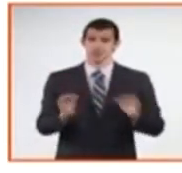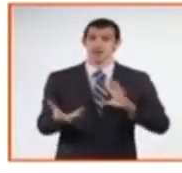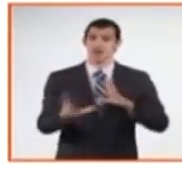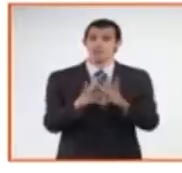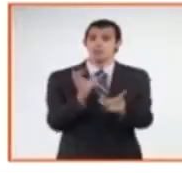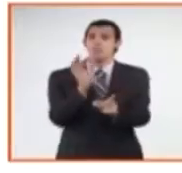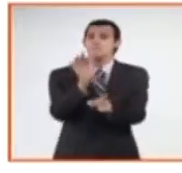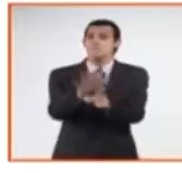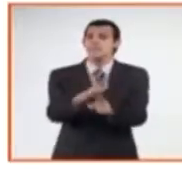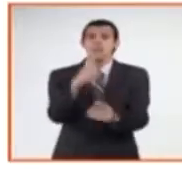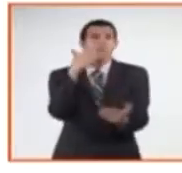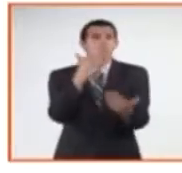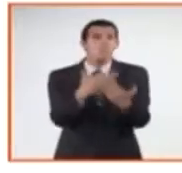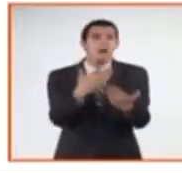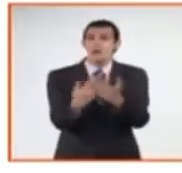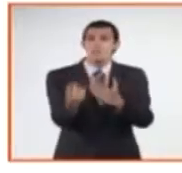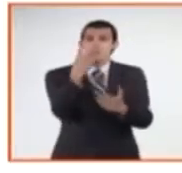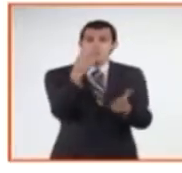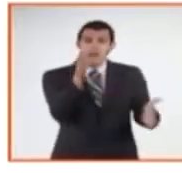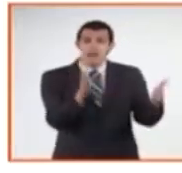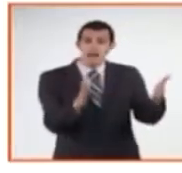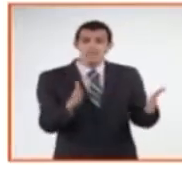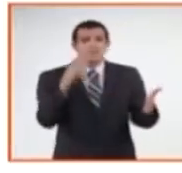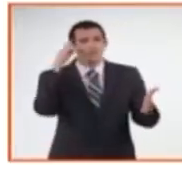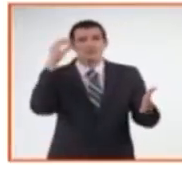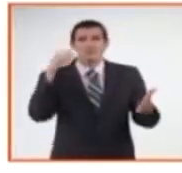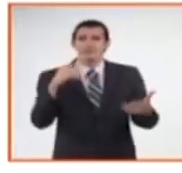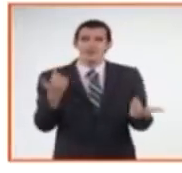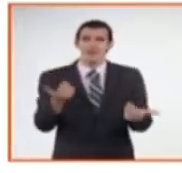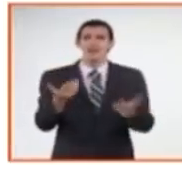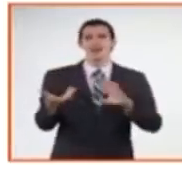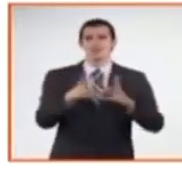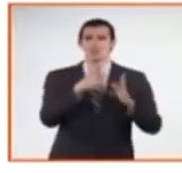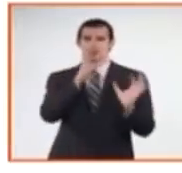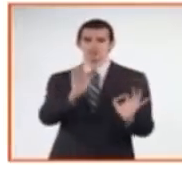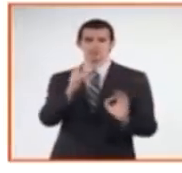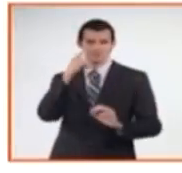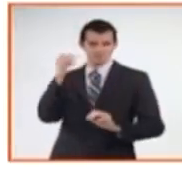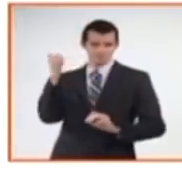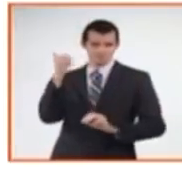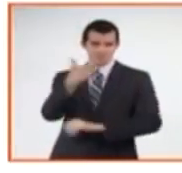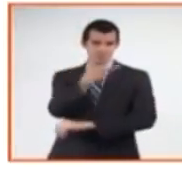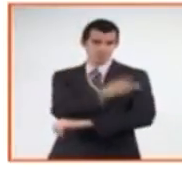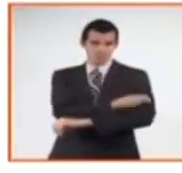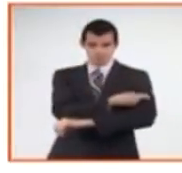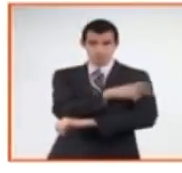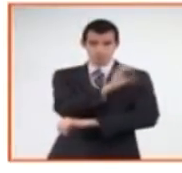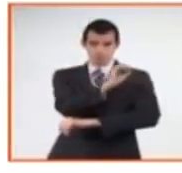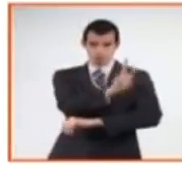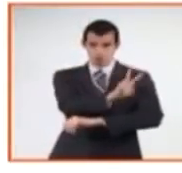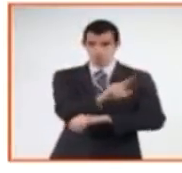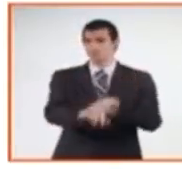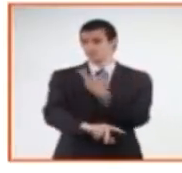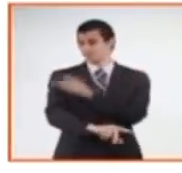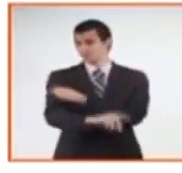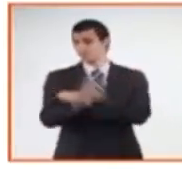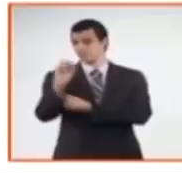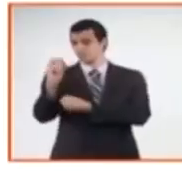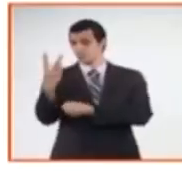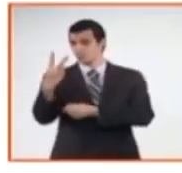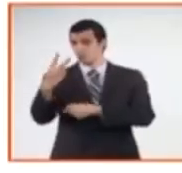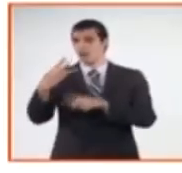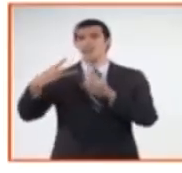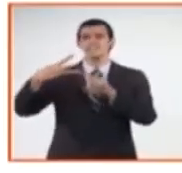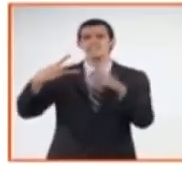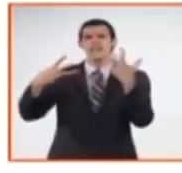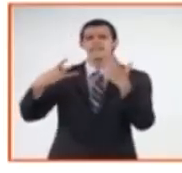soberana dos y una dos y eso verán a puss tan temprano como en enero de este año nosotros generamos un esquema